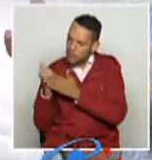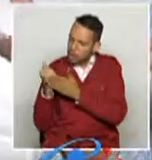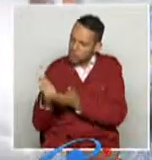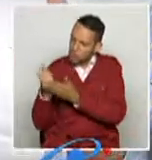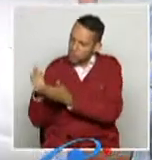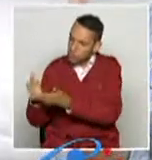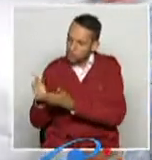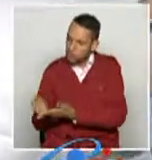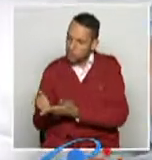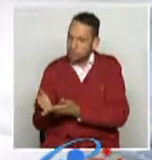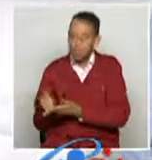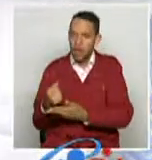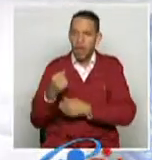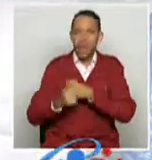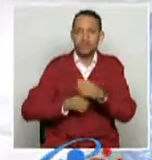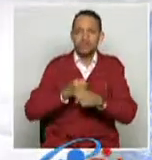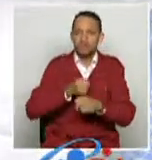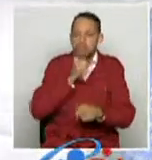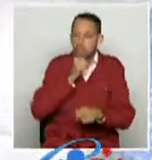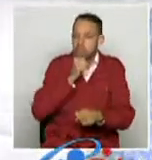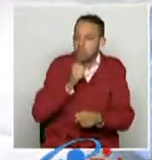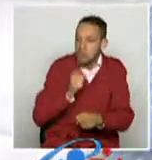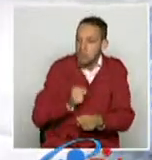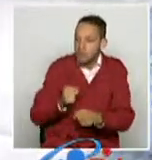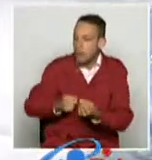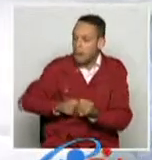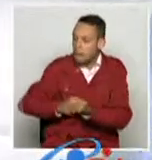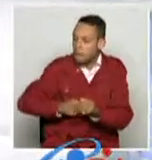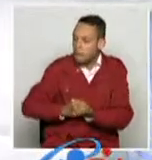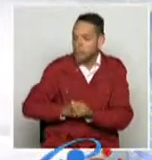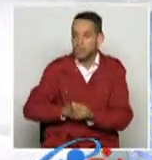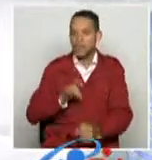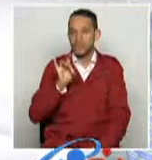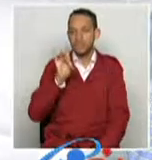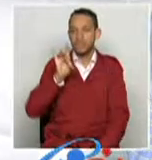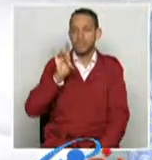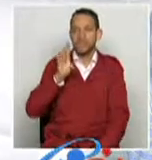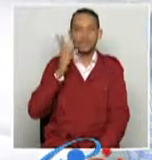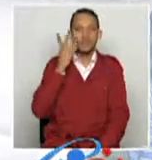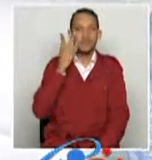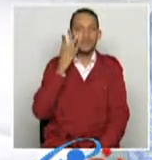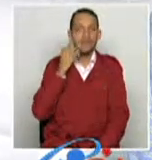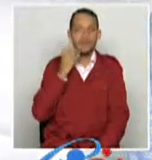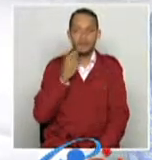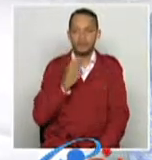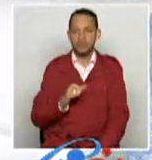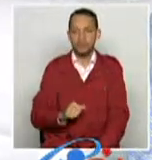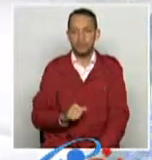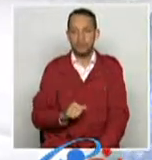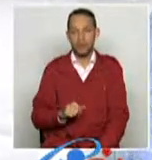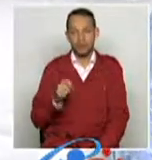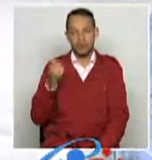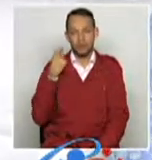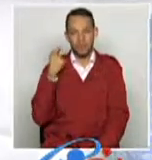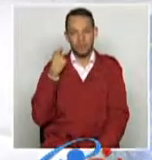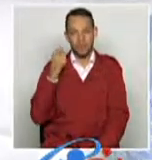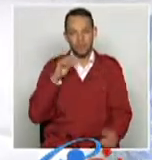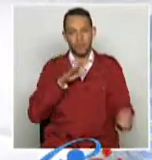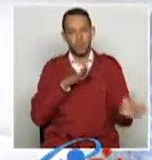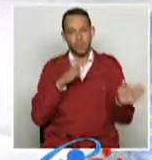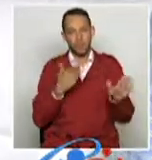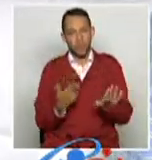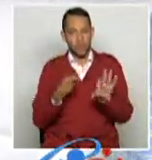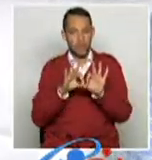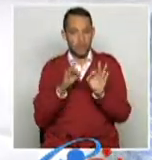el médico, cuánto va a durar esta señora? Hace 15 días enterramos en Manizales a un familiar